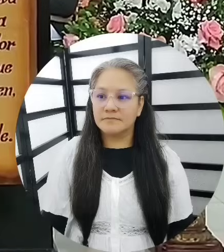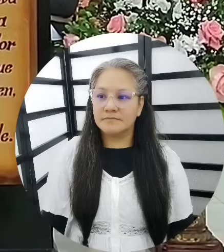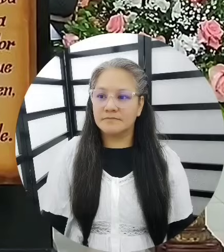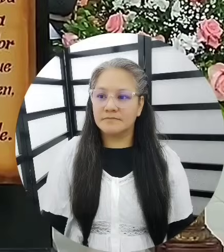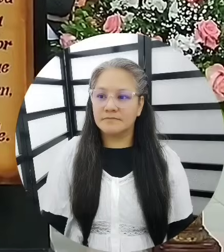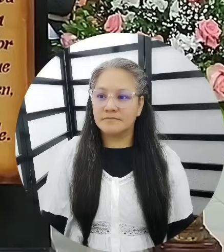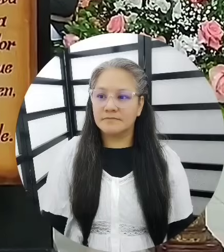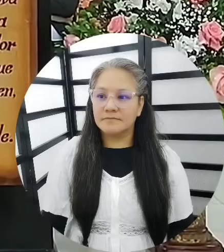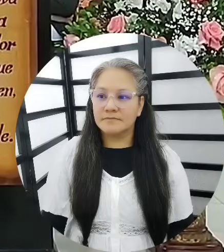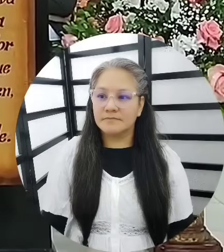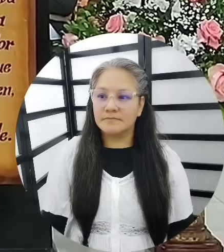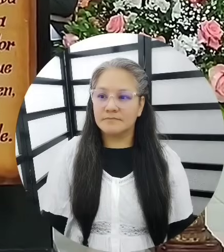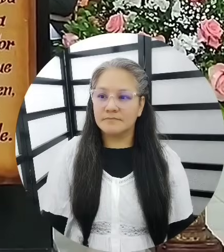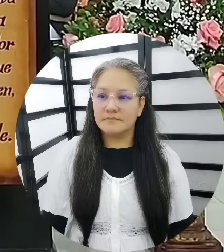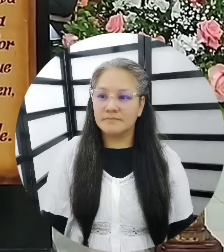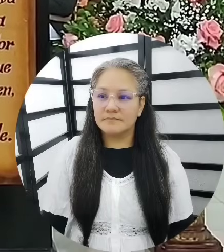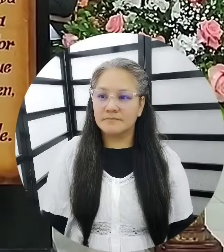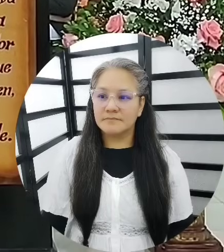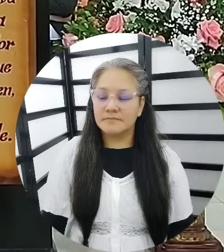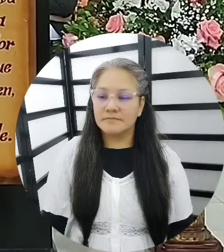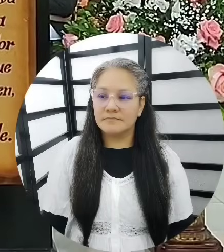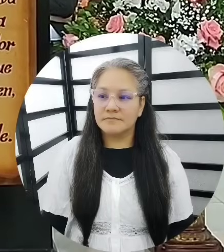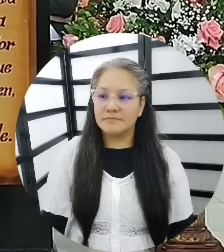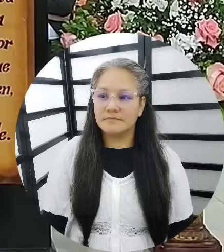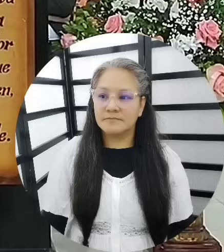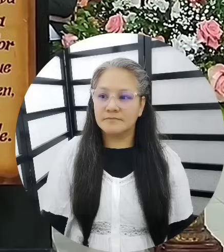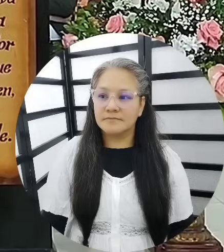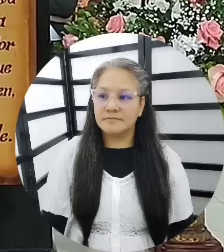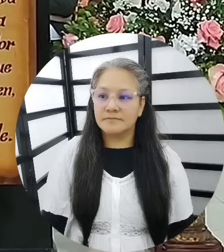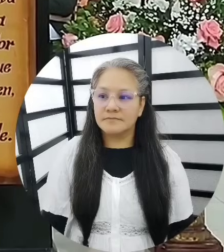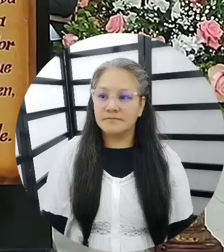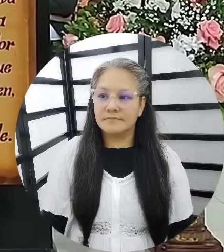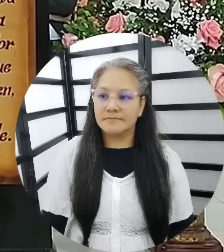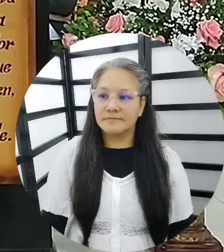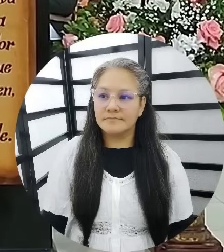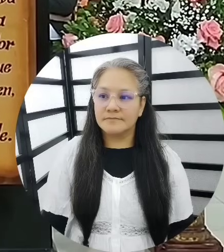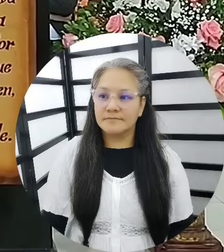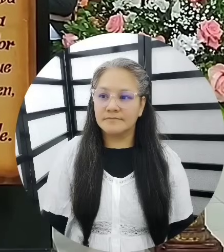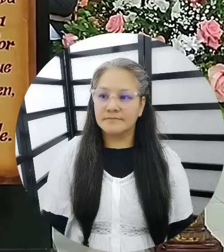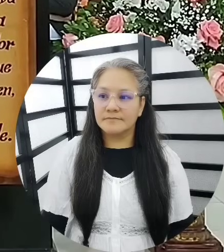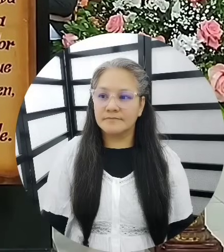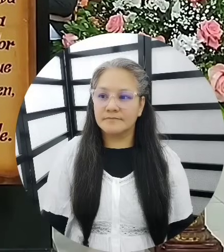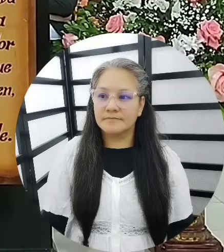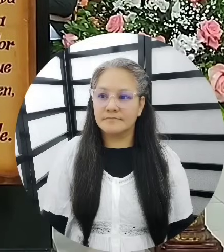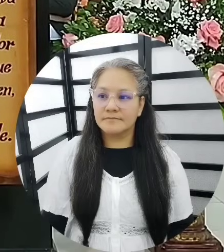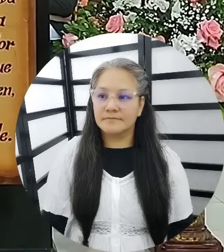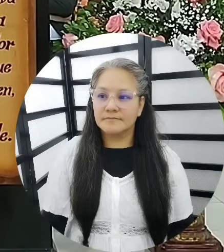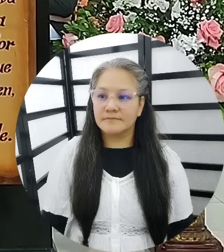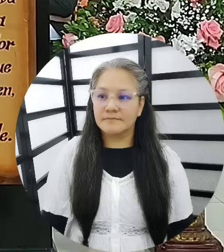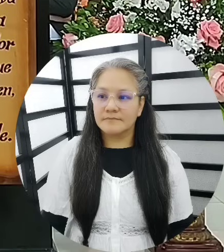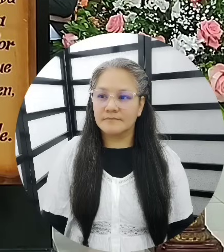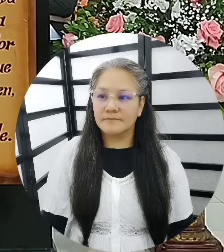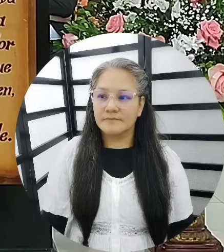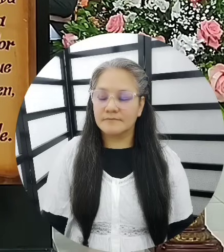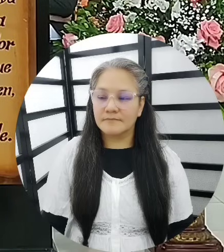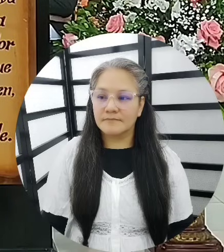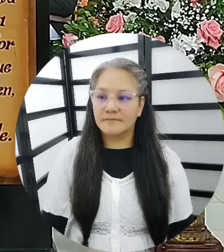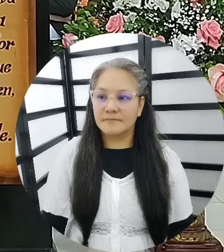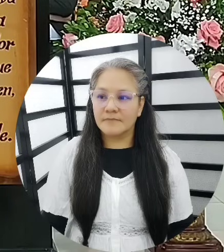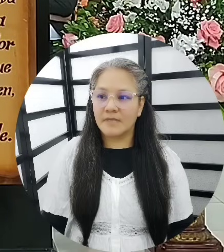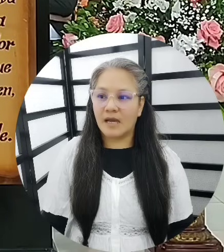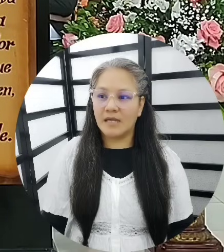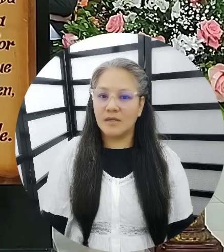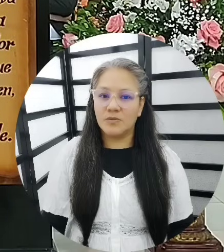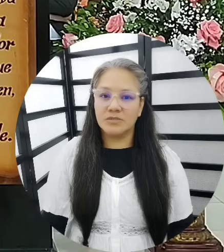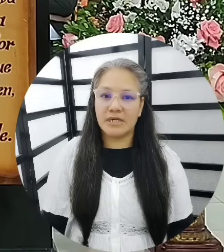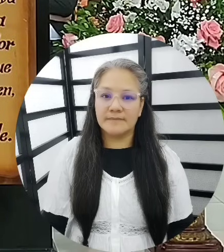pastor después de esa campaña, porque hubo un grupo muy hermoso. Pero él tenía un compromiso en Puerto Rico y se fue a cumplir con su compromiso, y